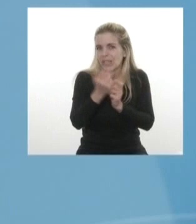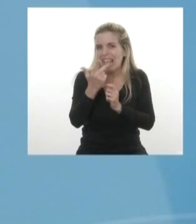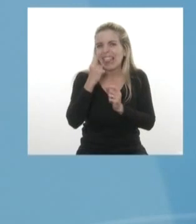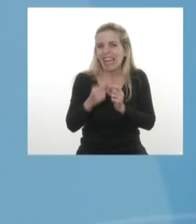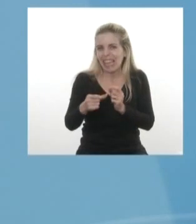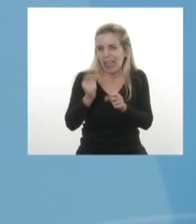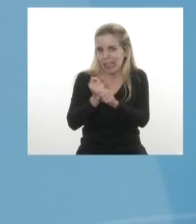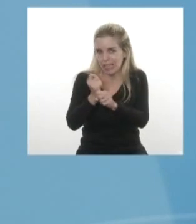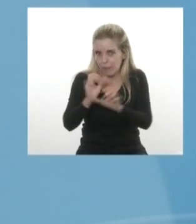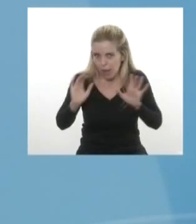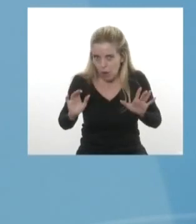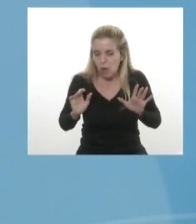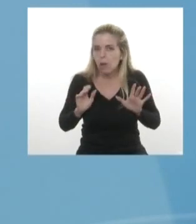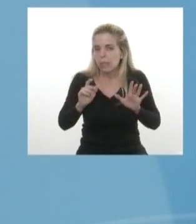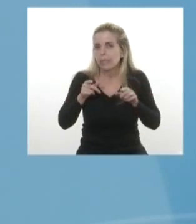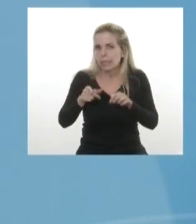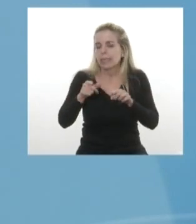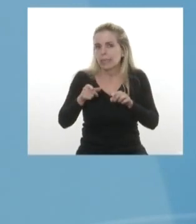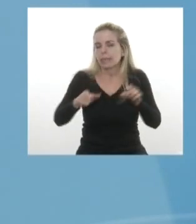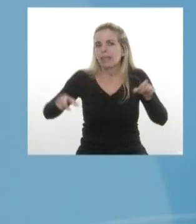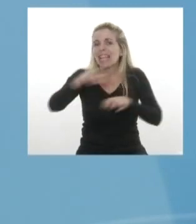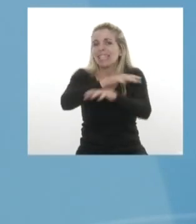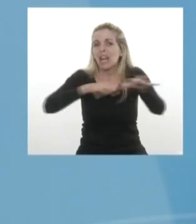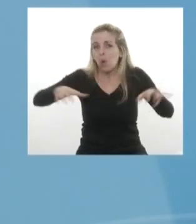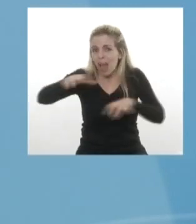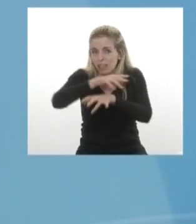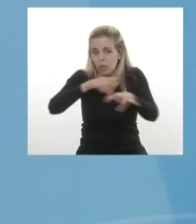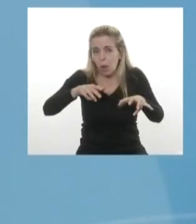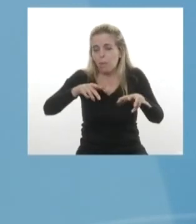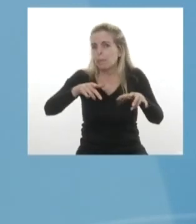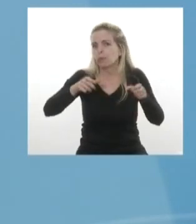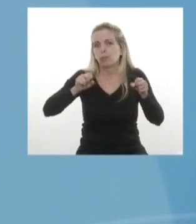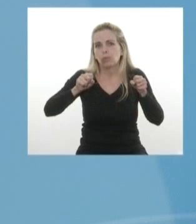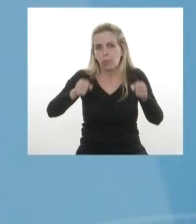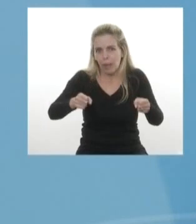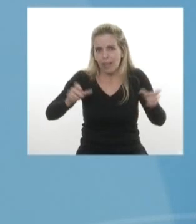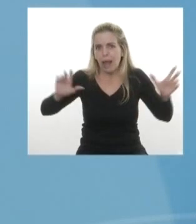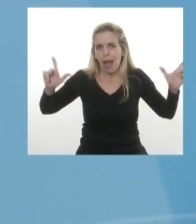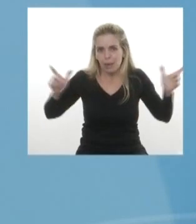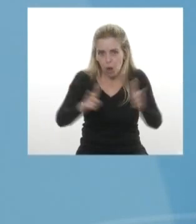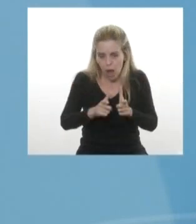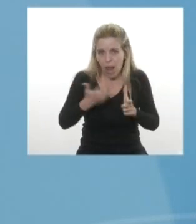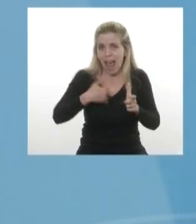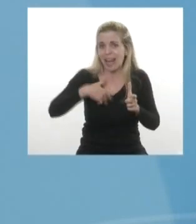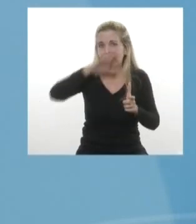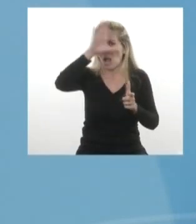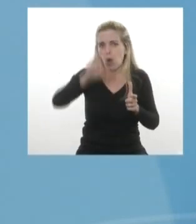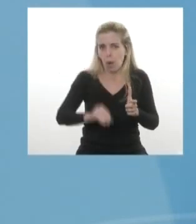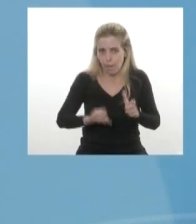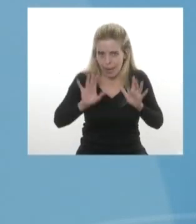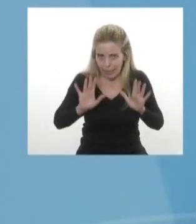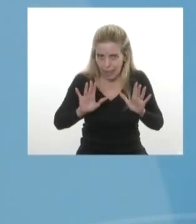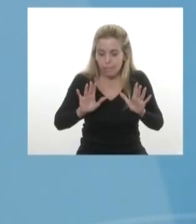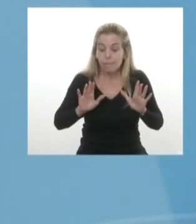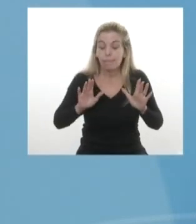hábiles, vamos a restringir la circulación en todas las zonas del país que se